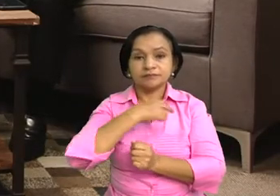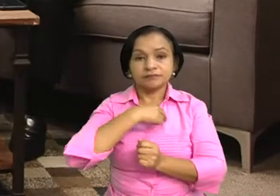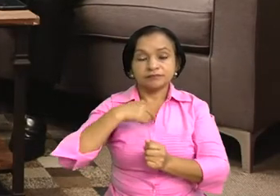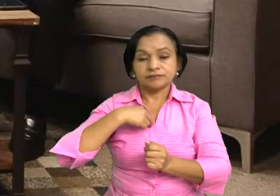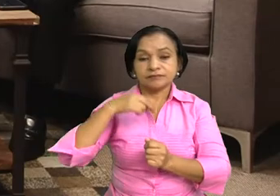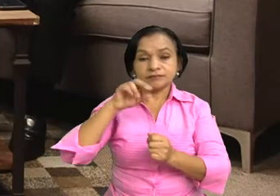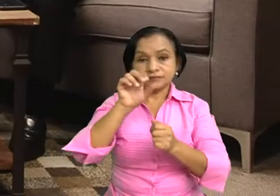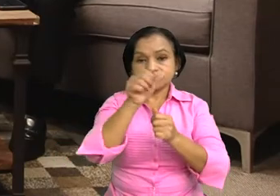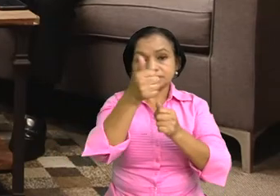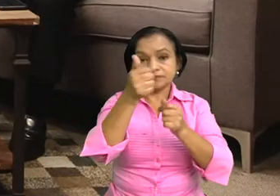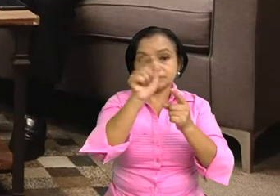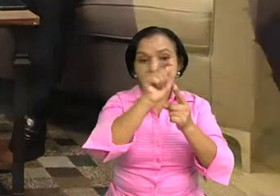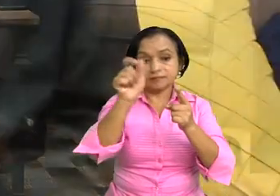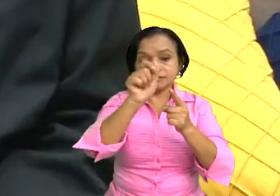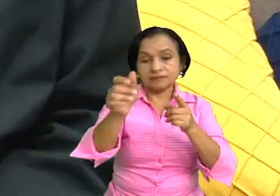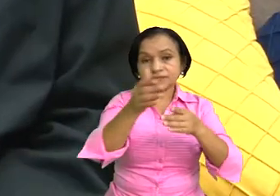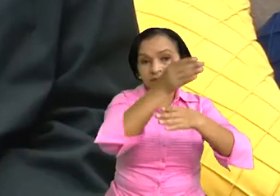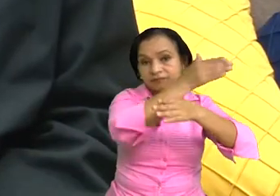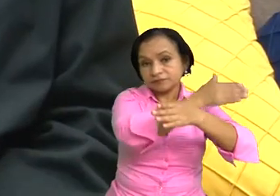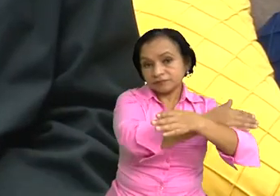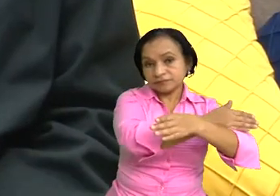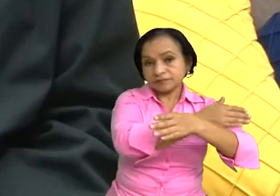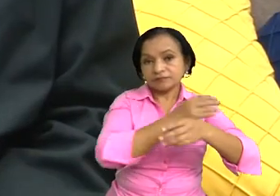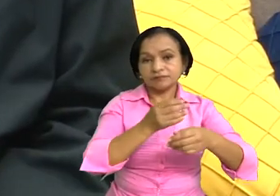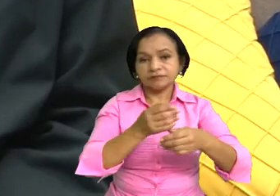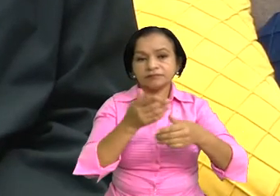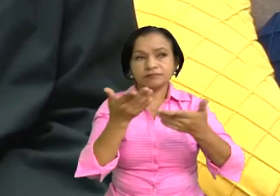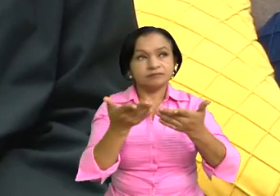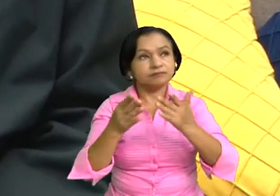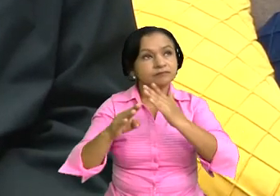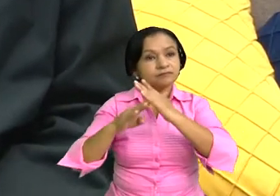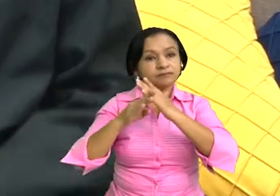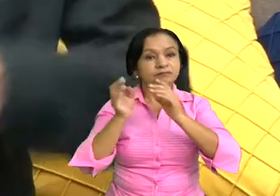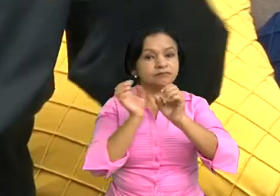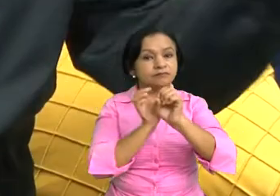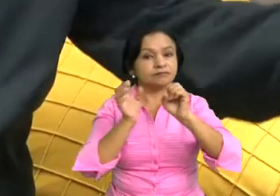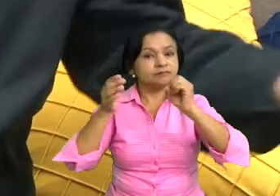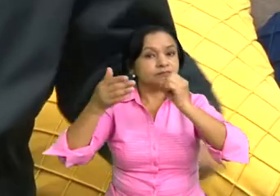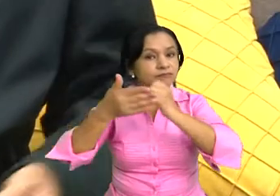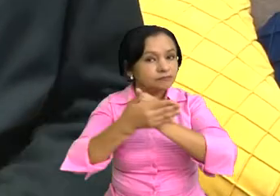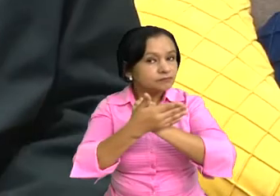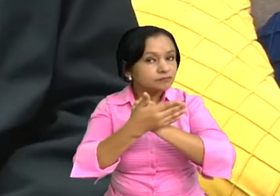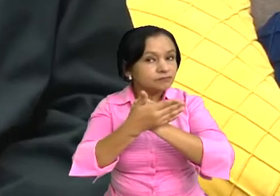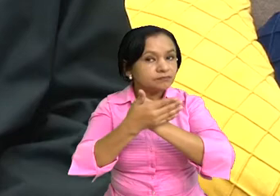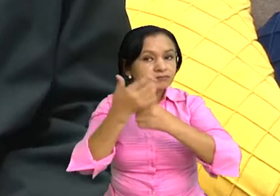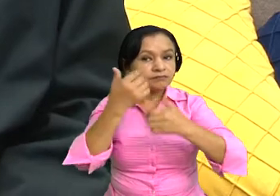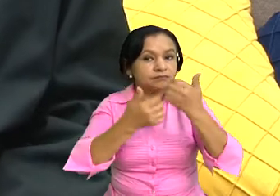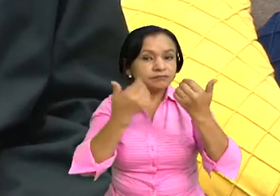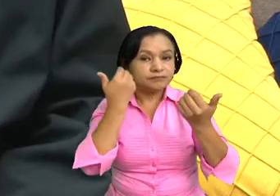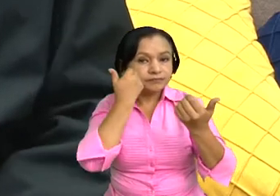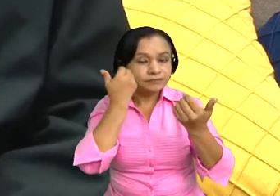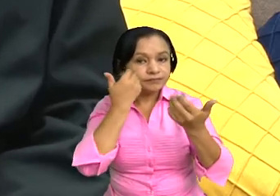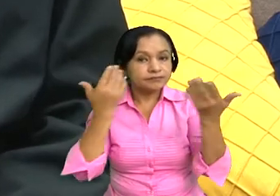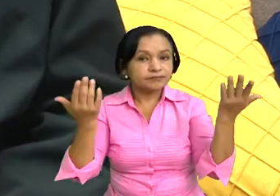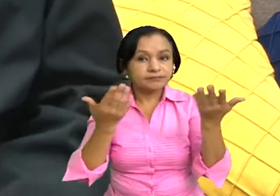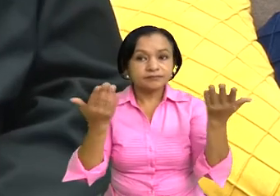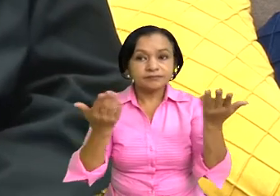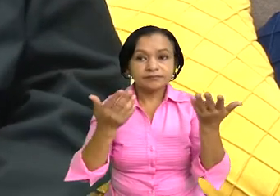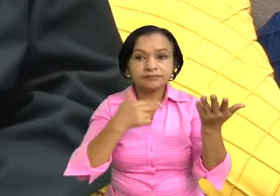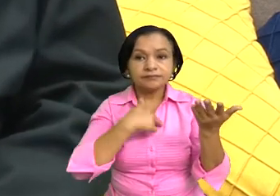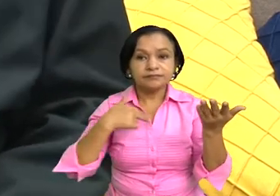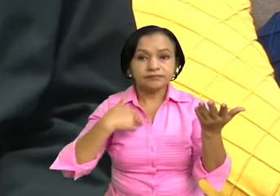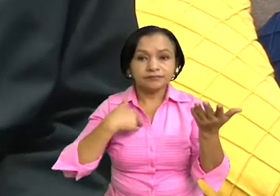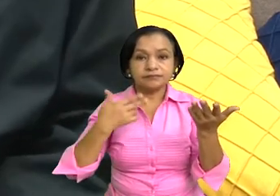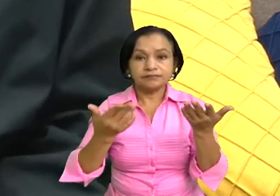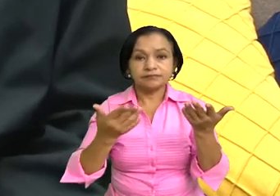primer semestre, a contrapelo de la pandemia, ¿verdad? Y a contrapelo de la